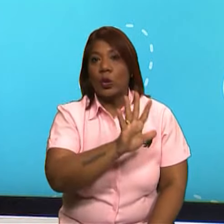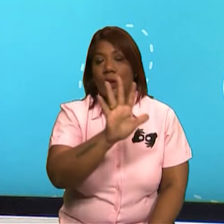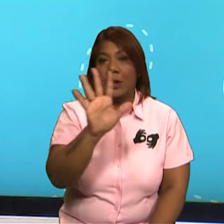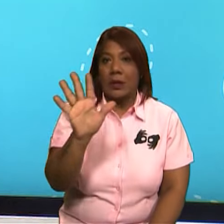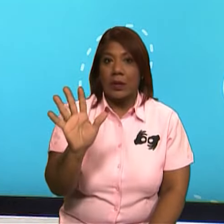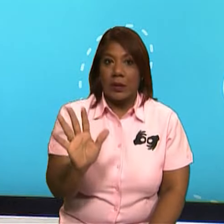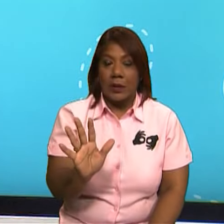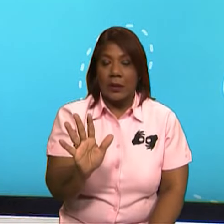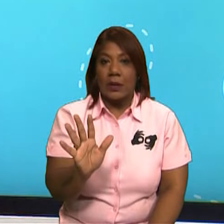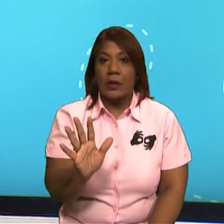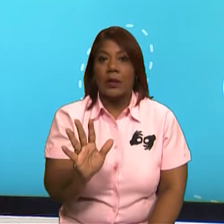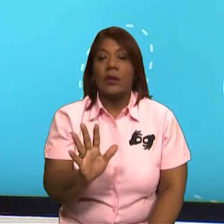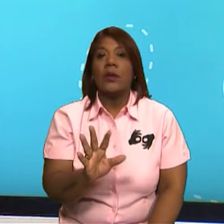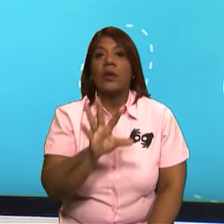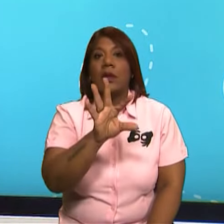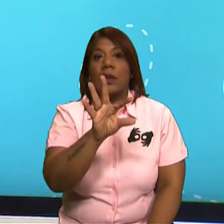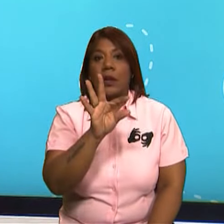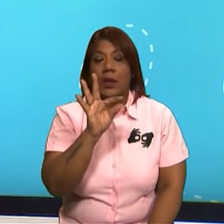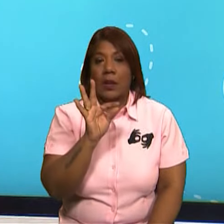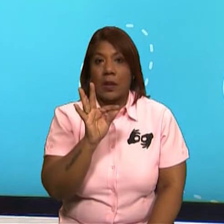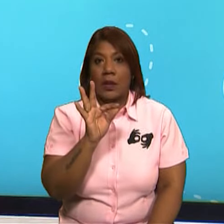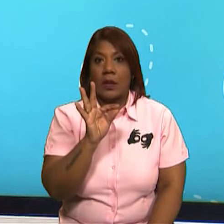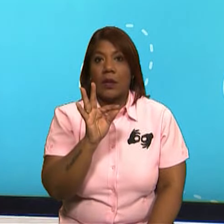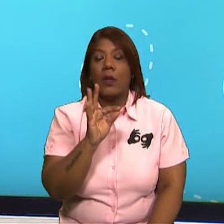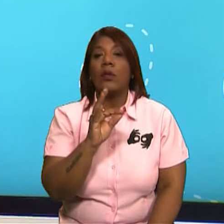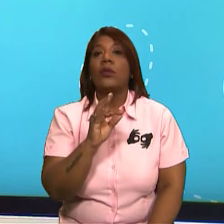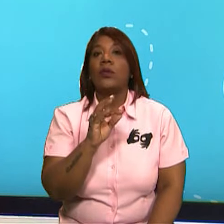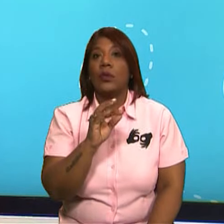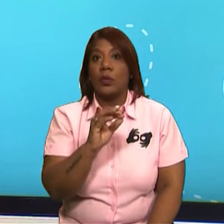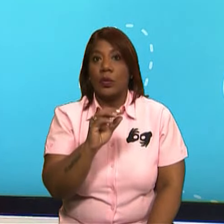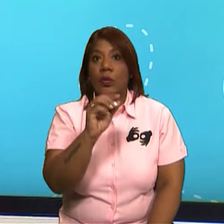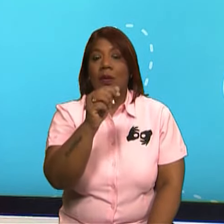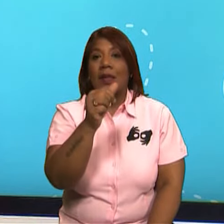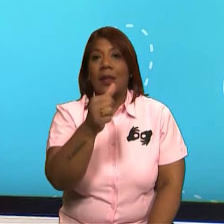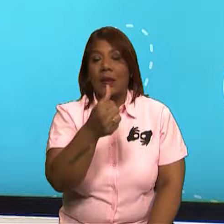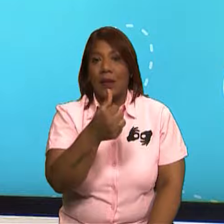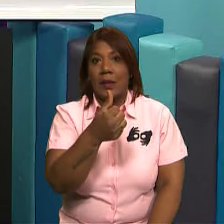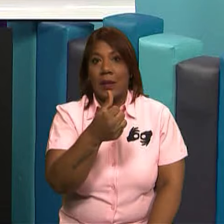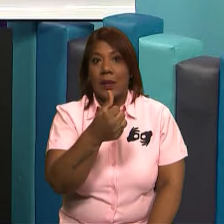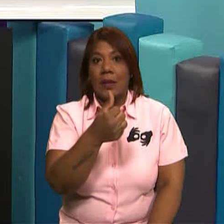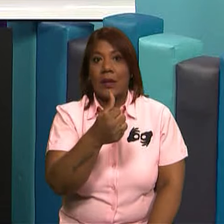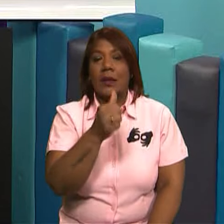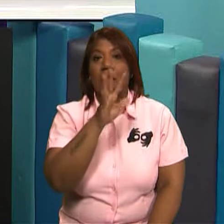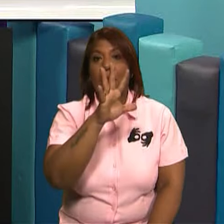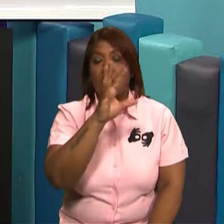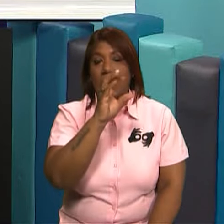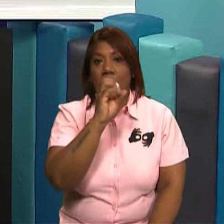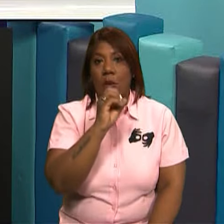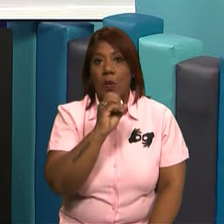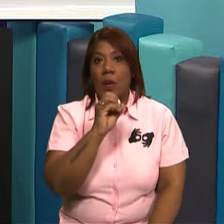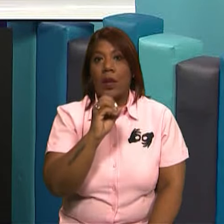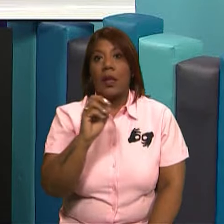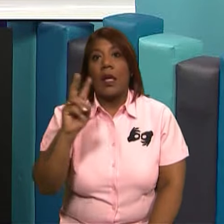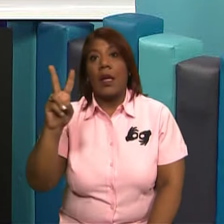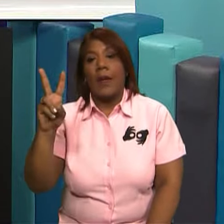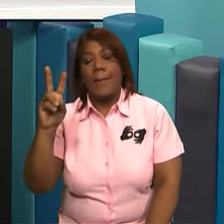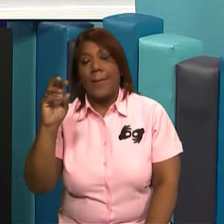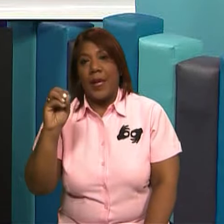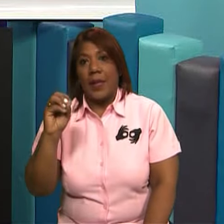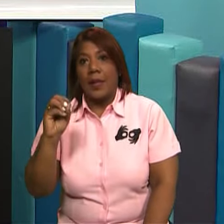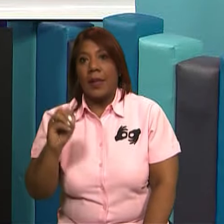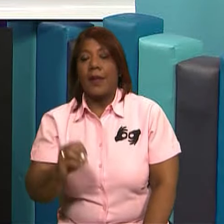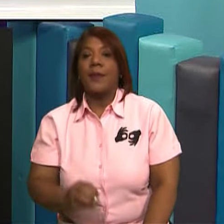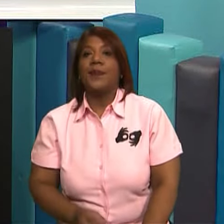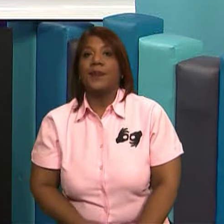Elegiría la decena que me representaría ese número 5, que sería 50, y la otra parte que me